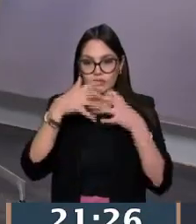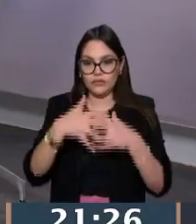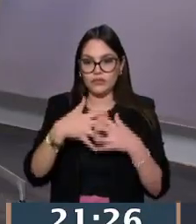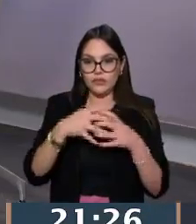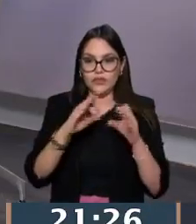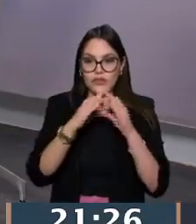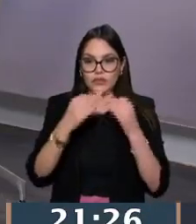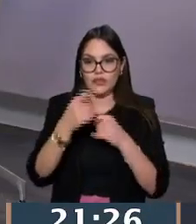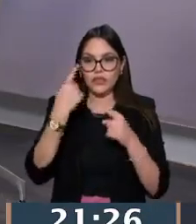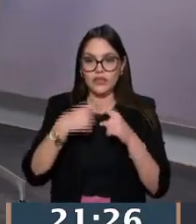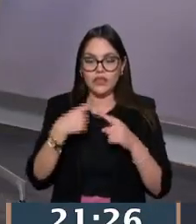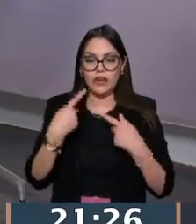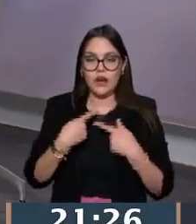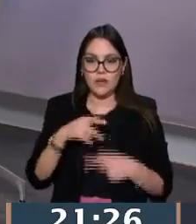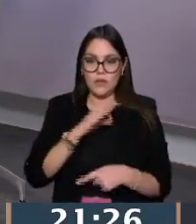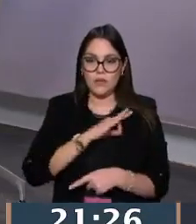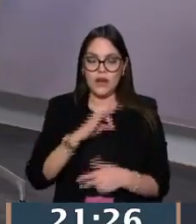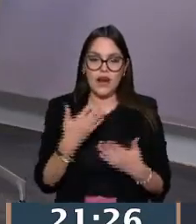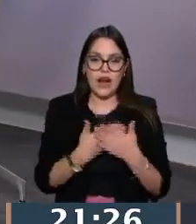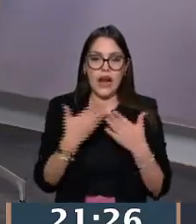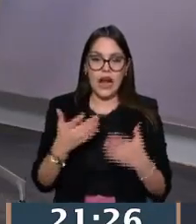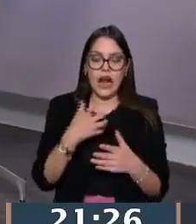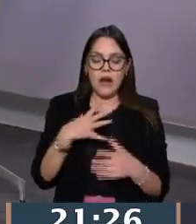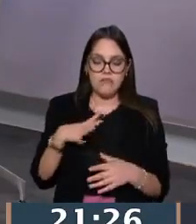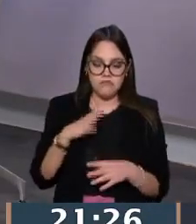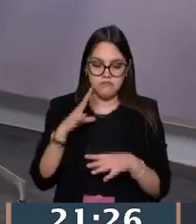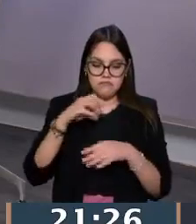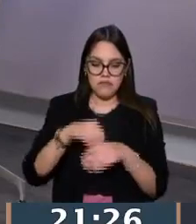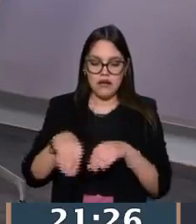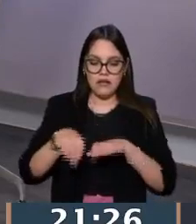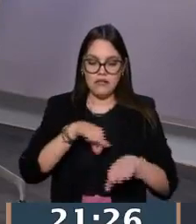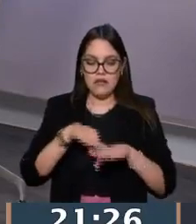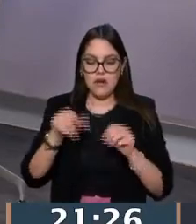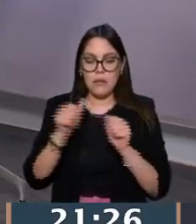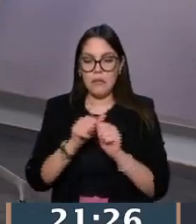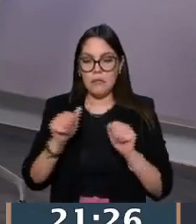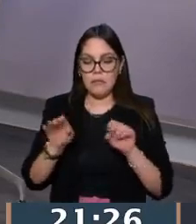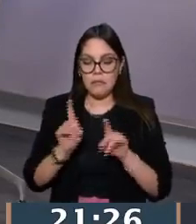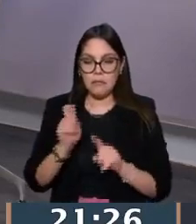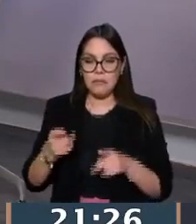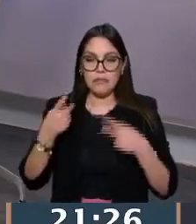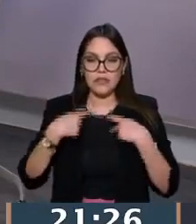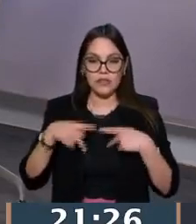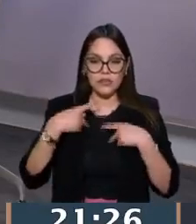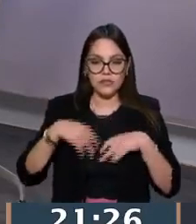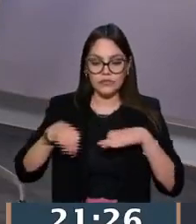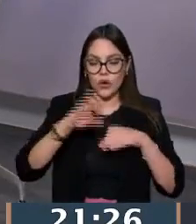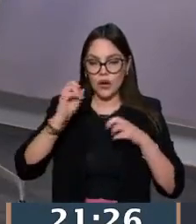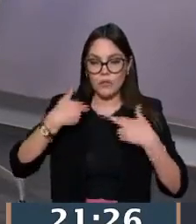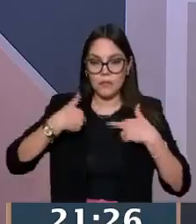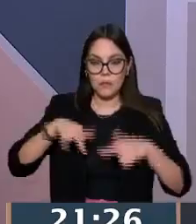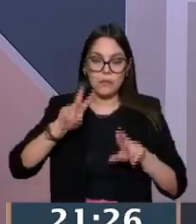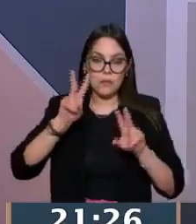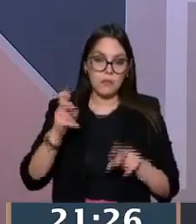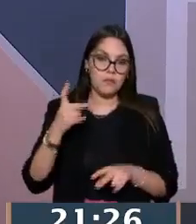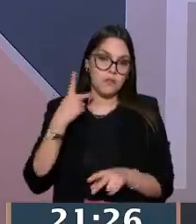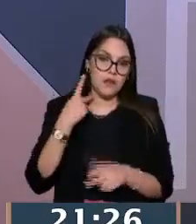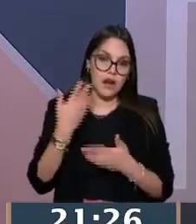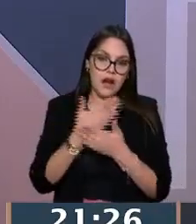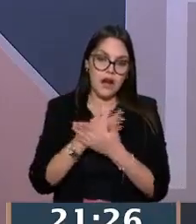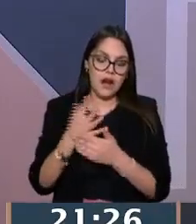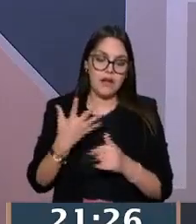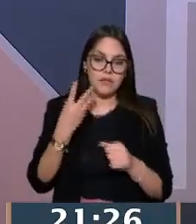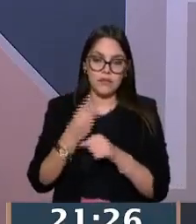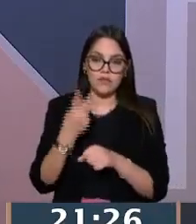en personas que son capaces de tener un empleo como funcionarios o como representantes políticos y a su vez tener sus